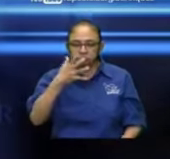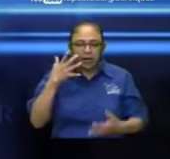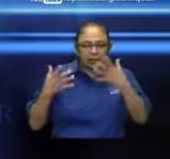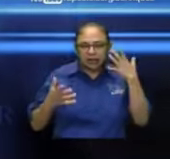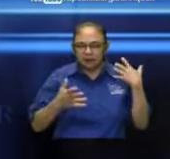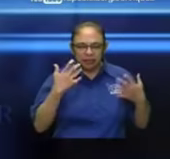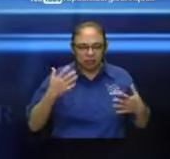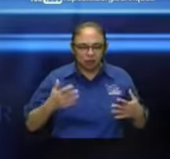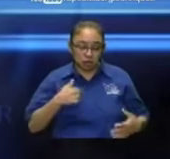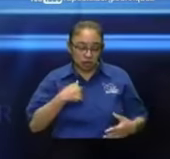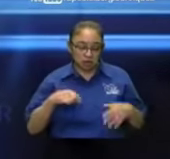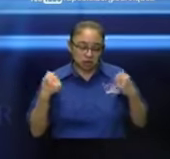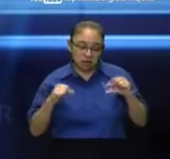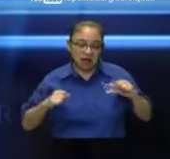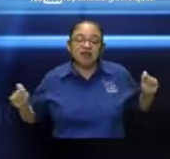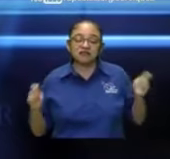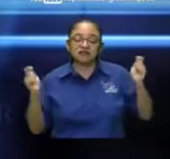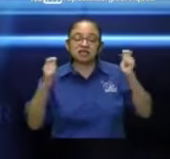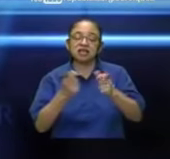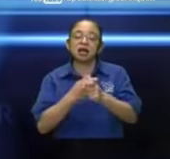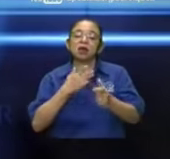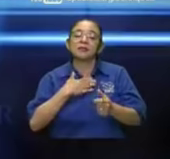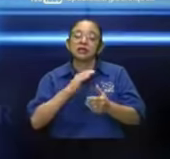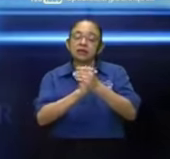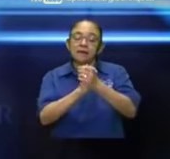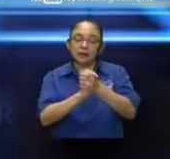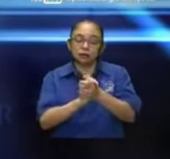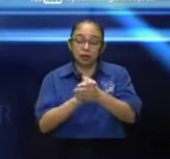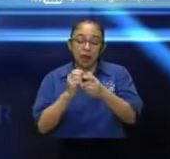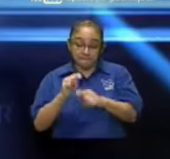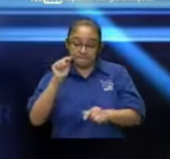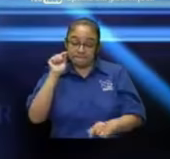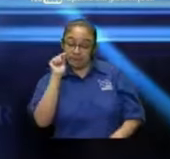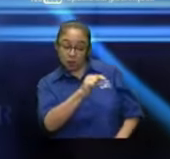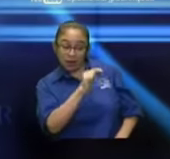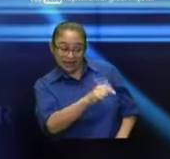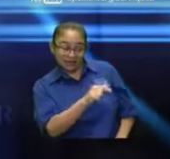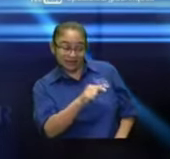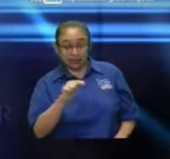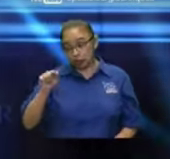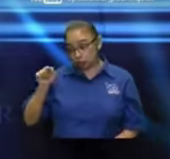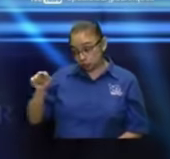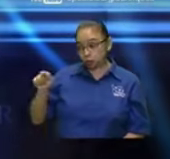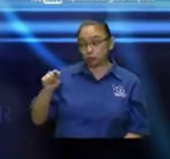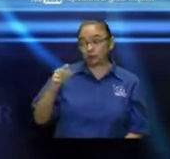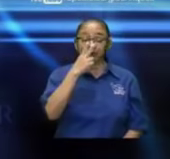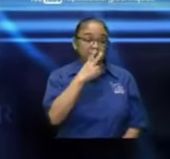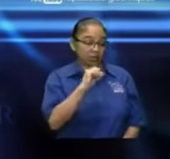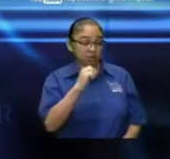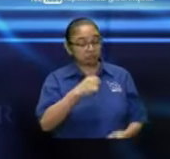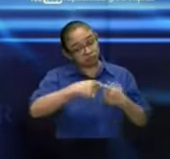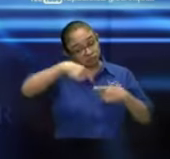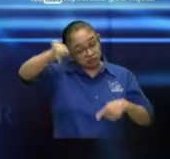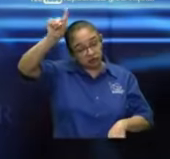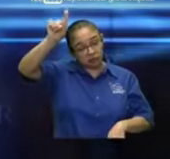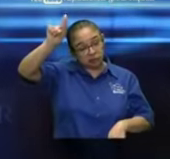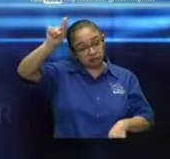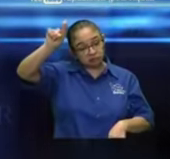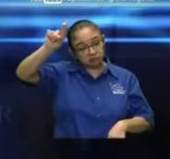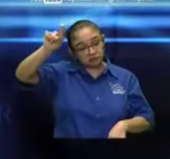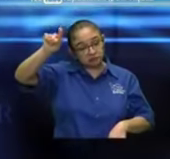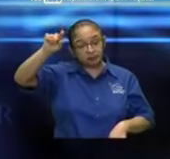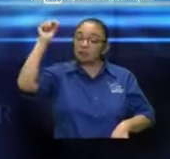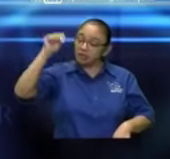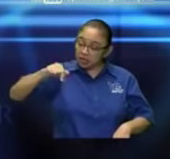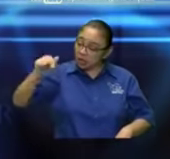mis amigos. En cambio este hijo tuyo se fue a gastar todo su dinero con rameras y aquí ahorita que regresa ya le